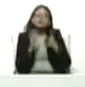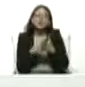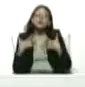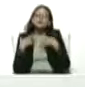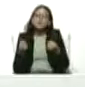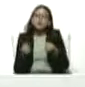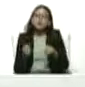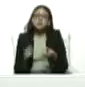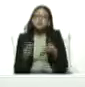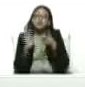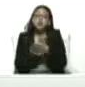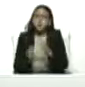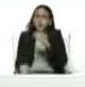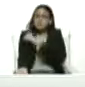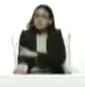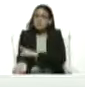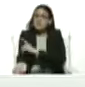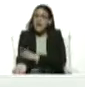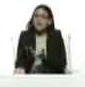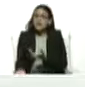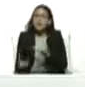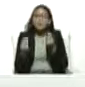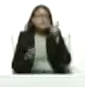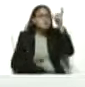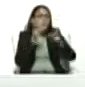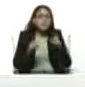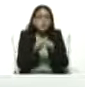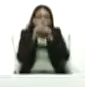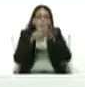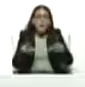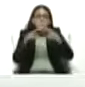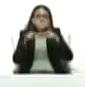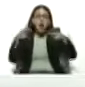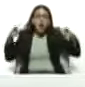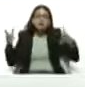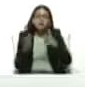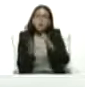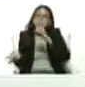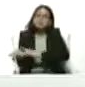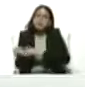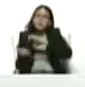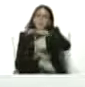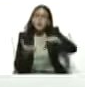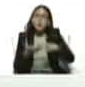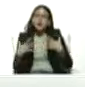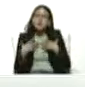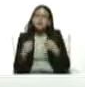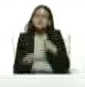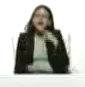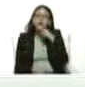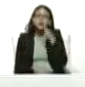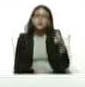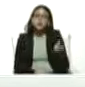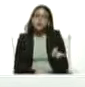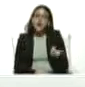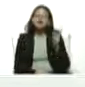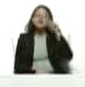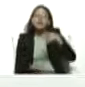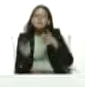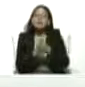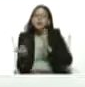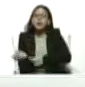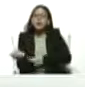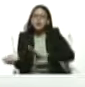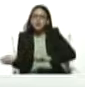diabetes se traga a millones de personas ahora a temprana edad. La hipertensión